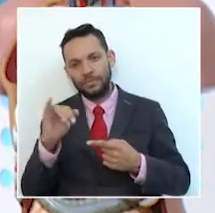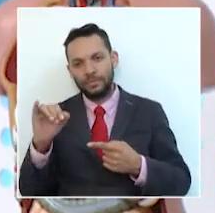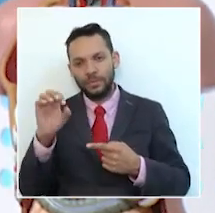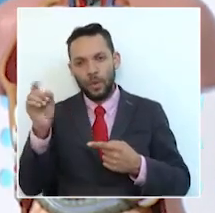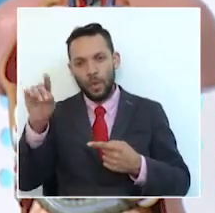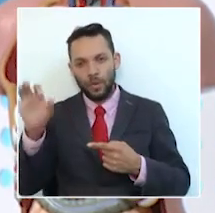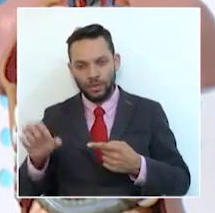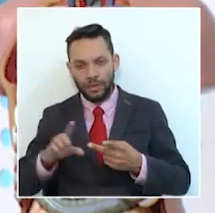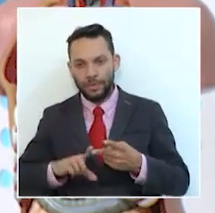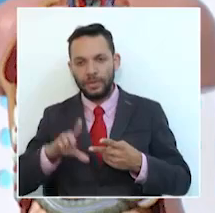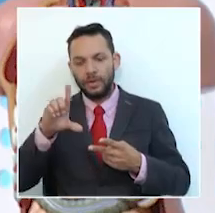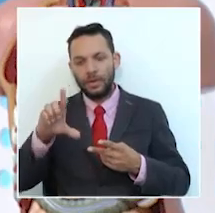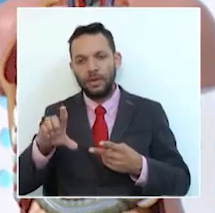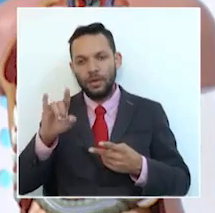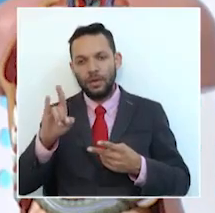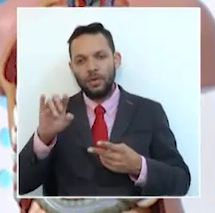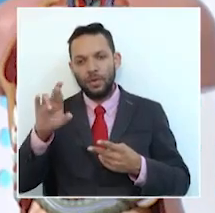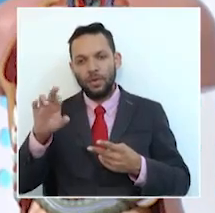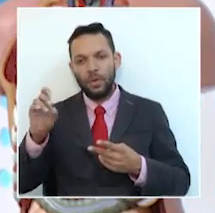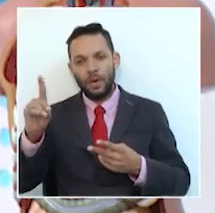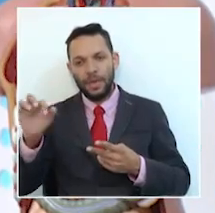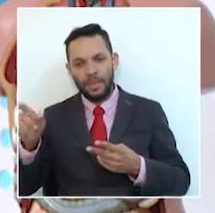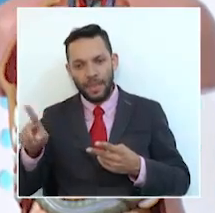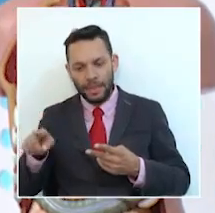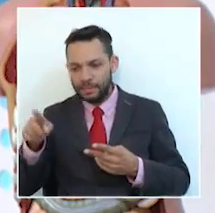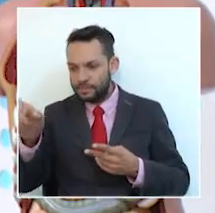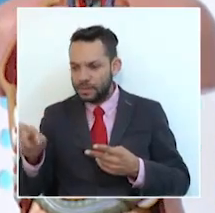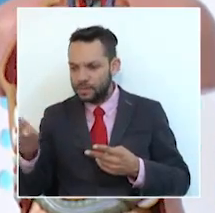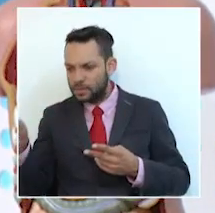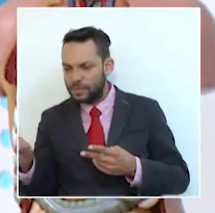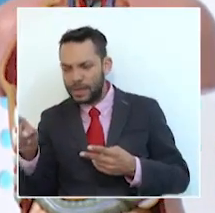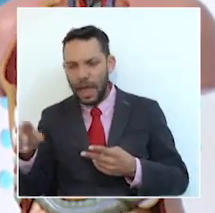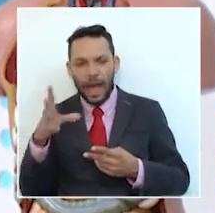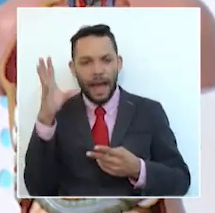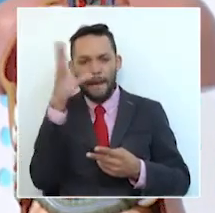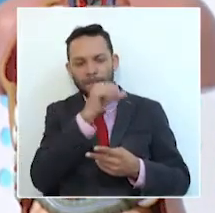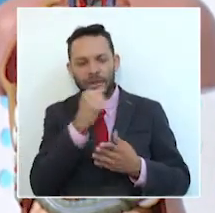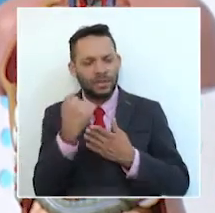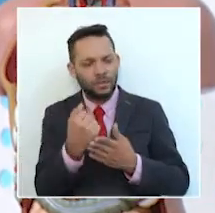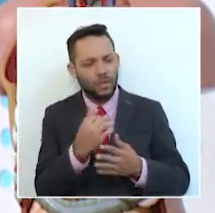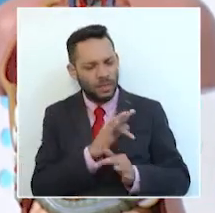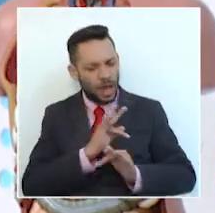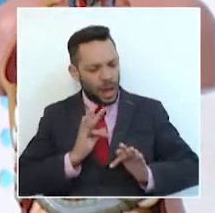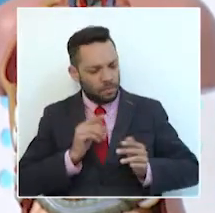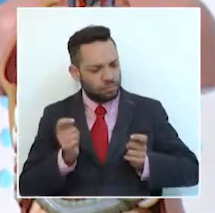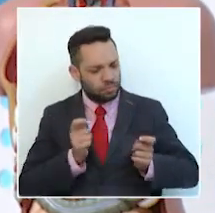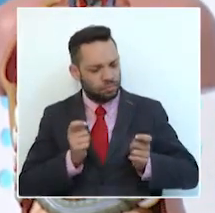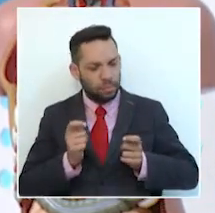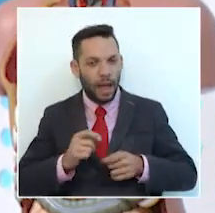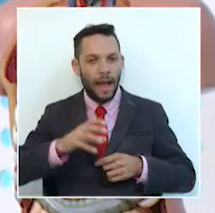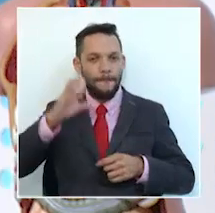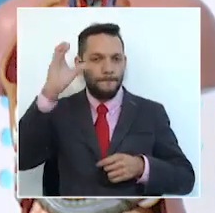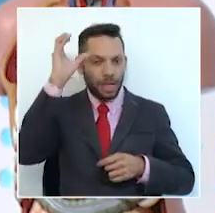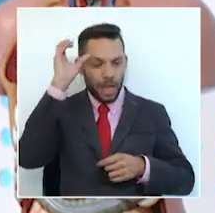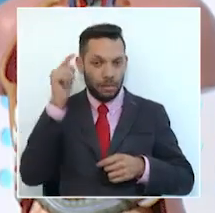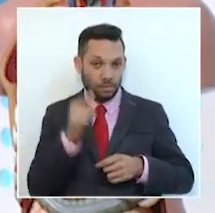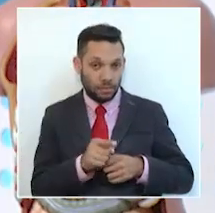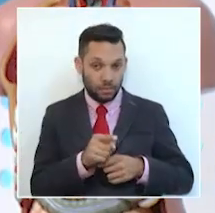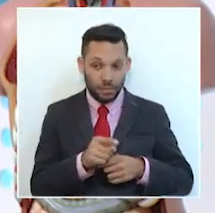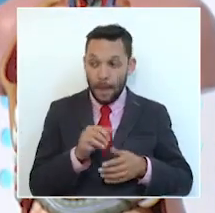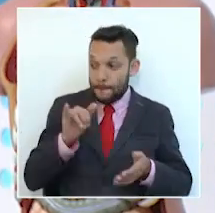podido estudiar encontré esto en las aguas termales en tal arcilla pero en fin no es que tenga que ser